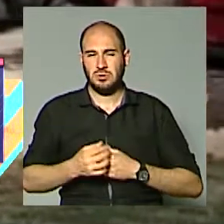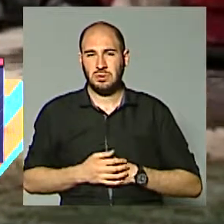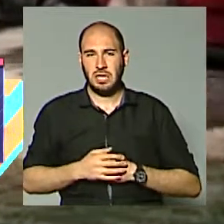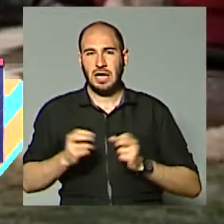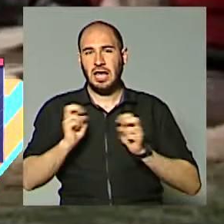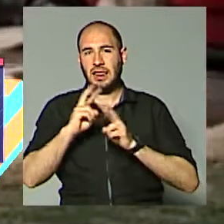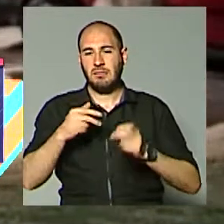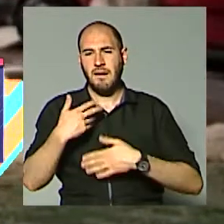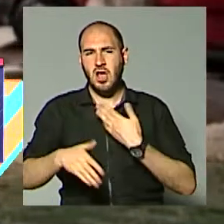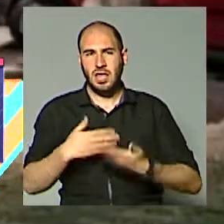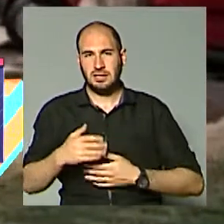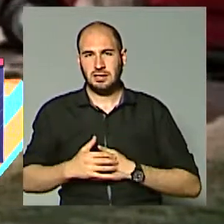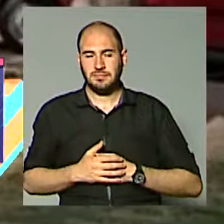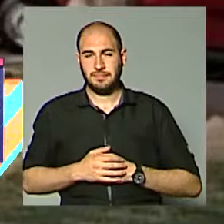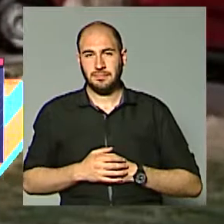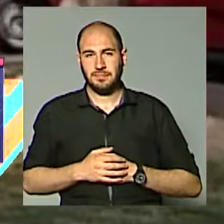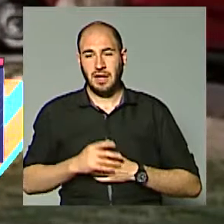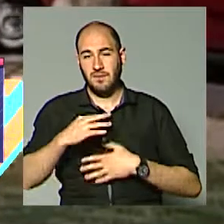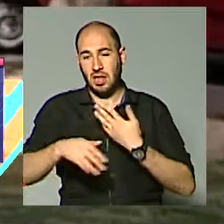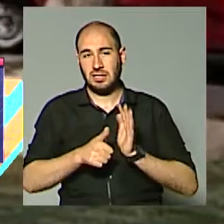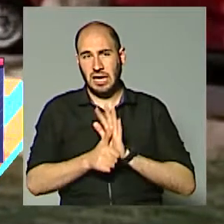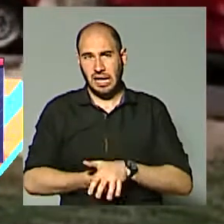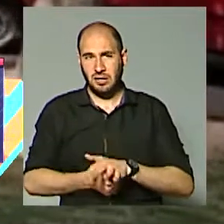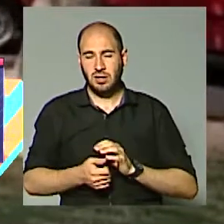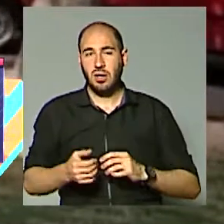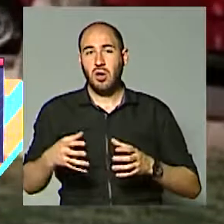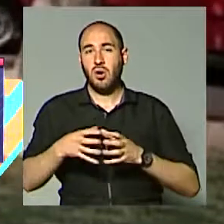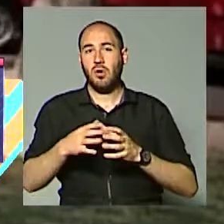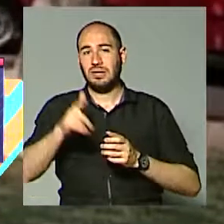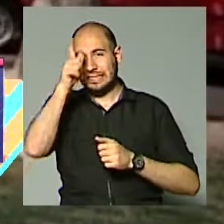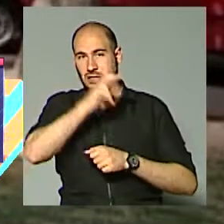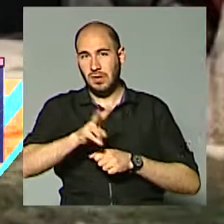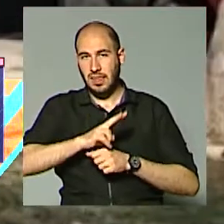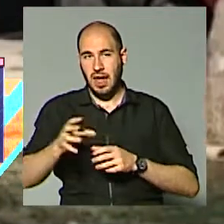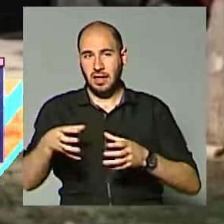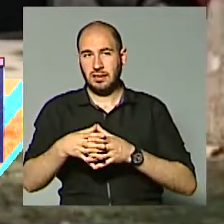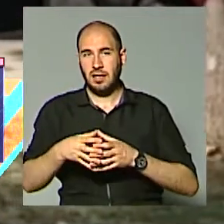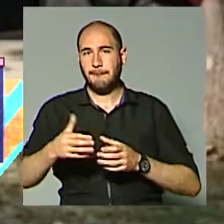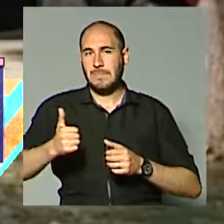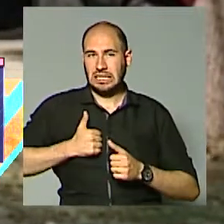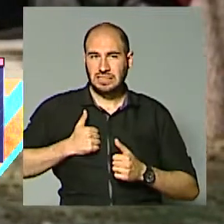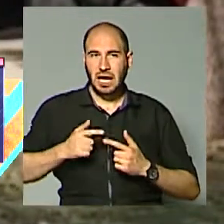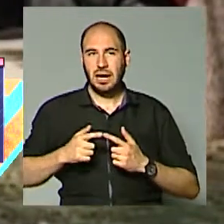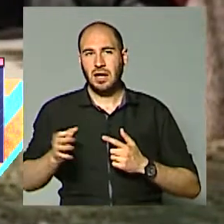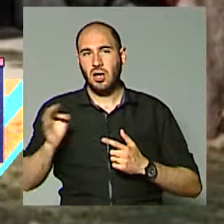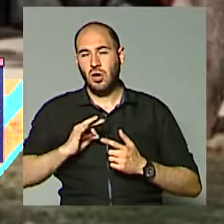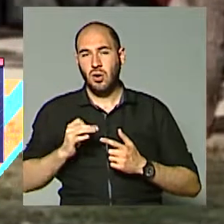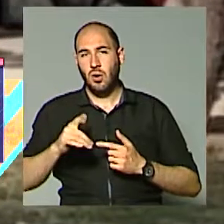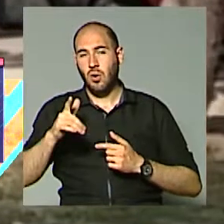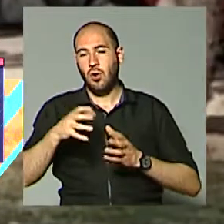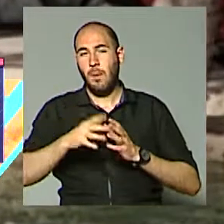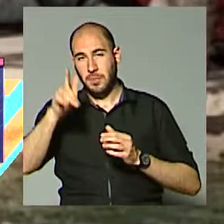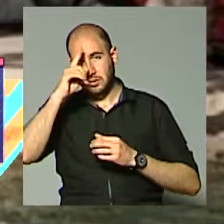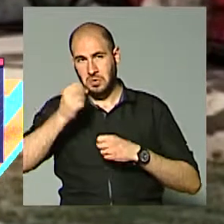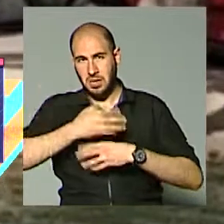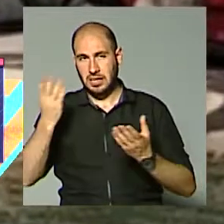en materia de violencia de género, son las fuerzas de seguridad, fuerzas militares o cualquier fuerza de